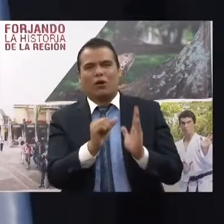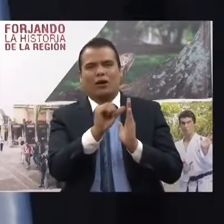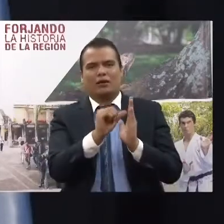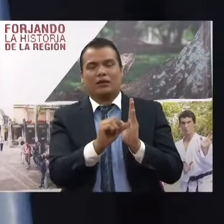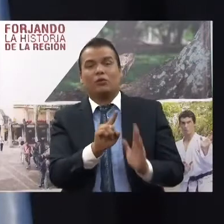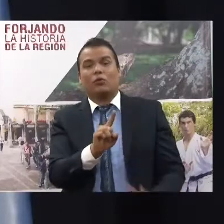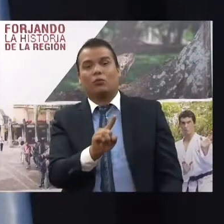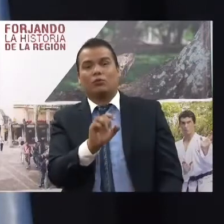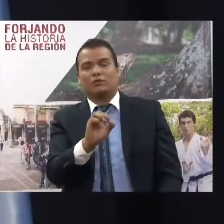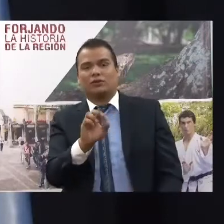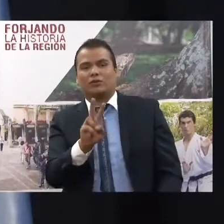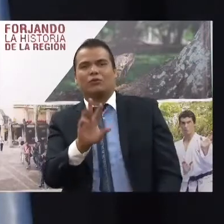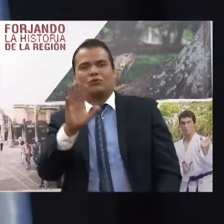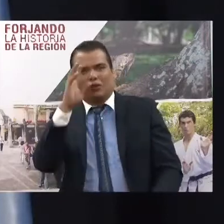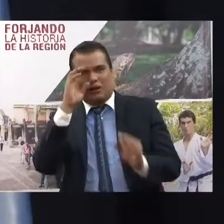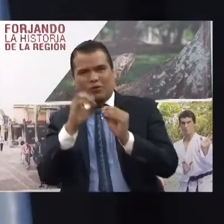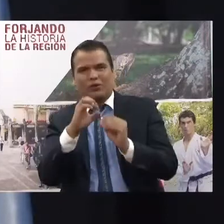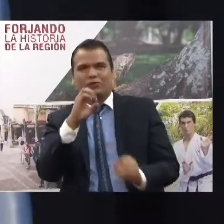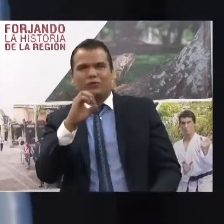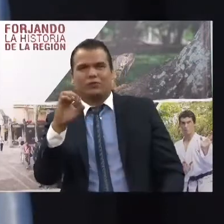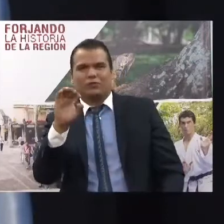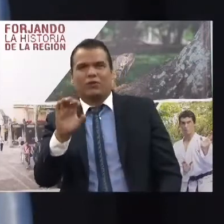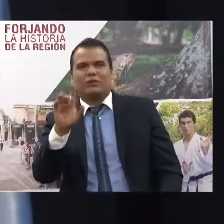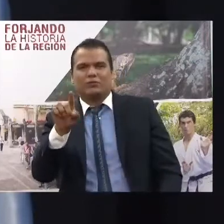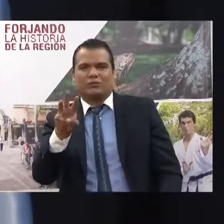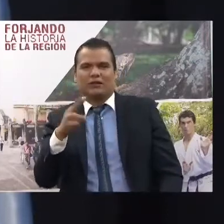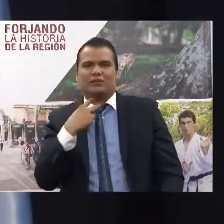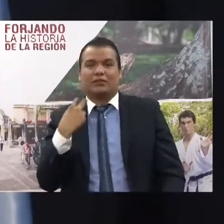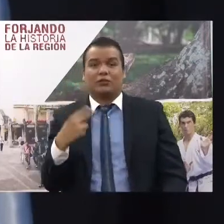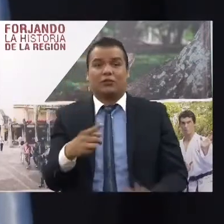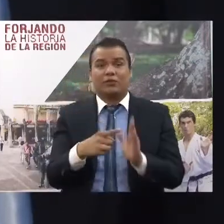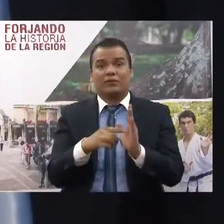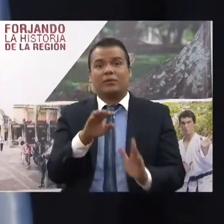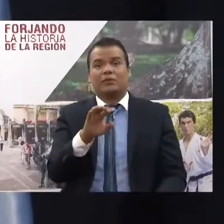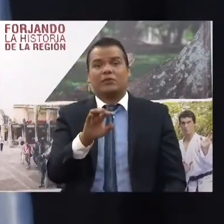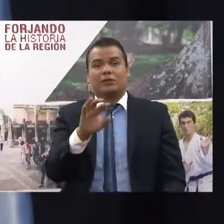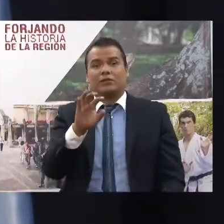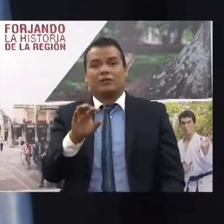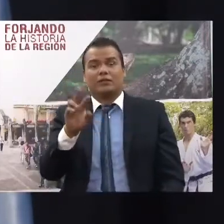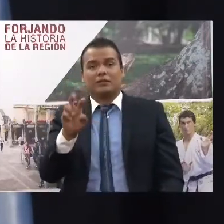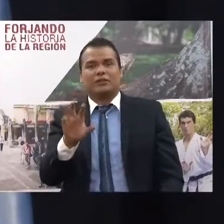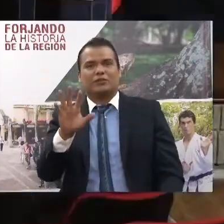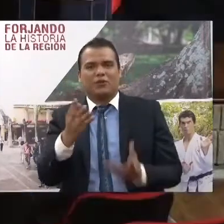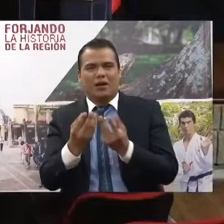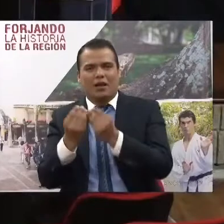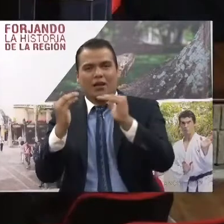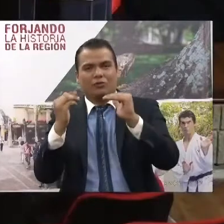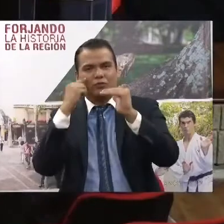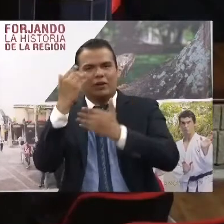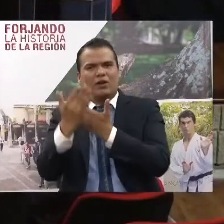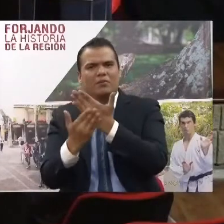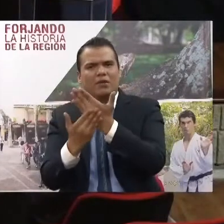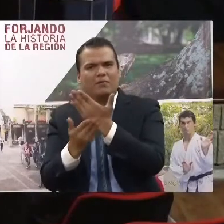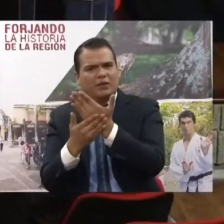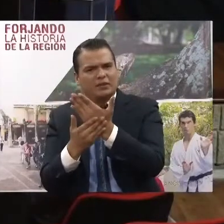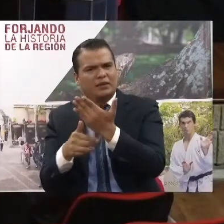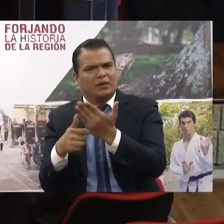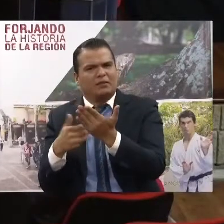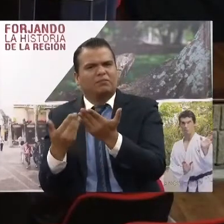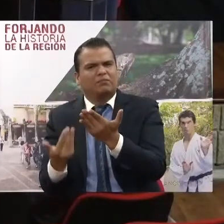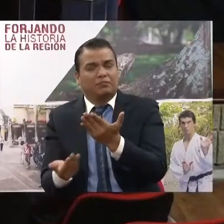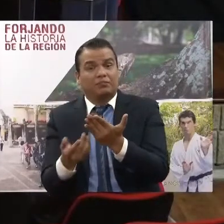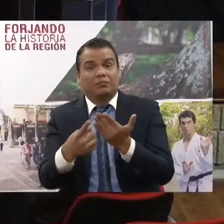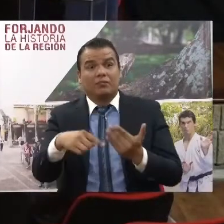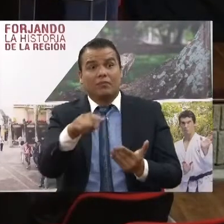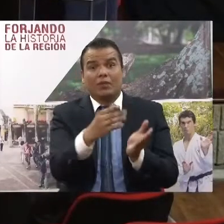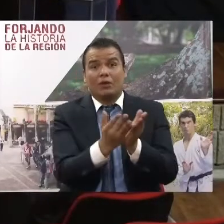del Acuerdo número 009 del 13 de noviembre de 1997 del Consejo Superior, se estableció el estímulo de